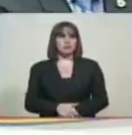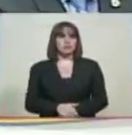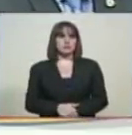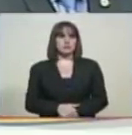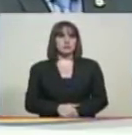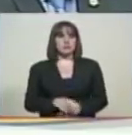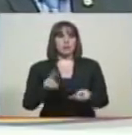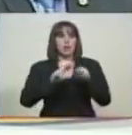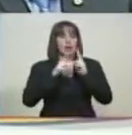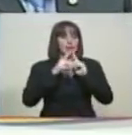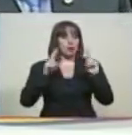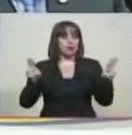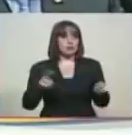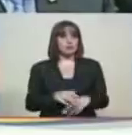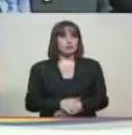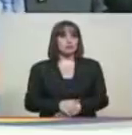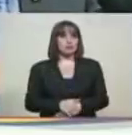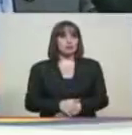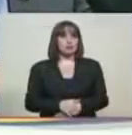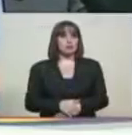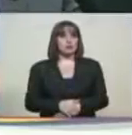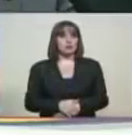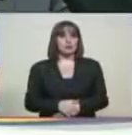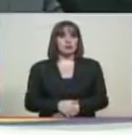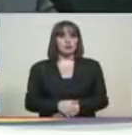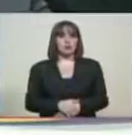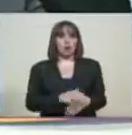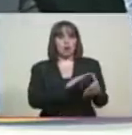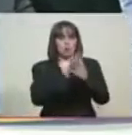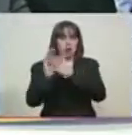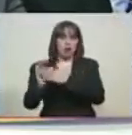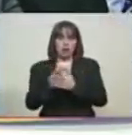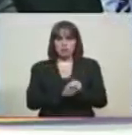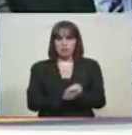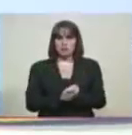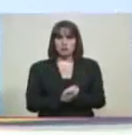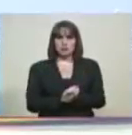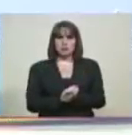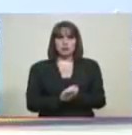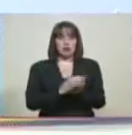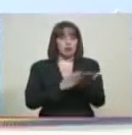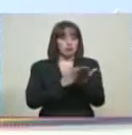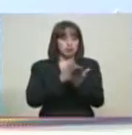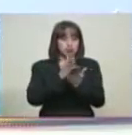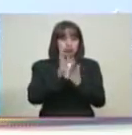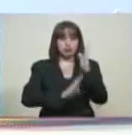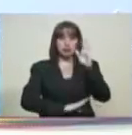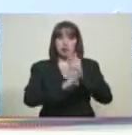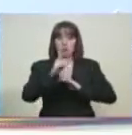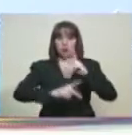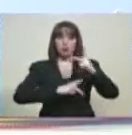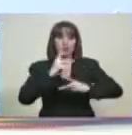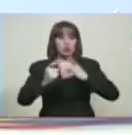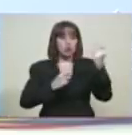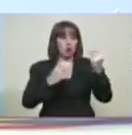en la paz con fiadores en el desarrollo económico productivo